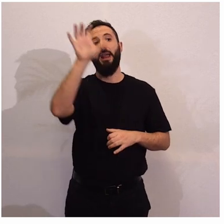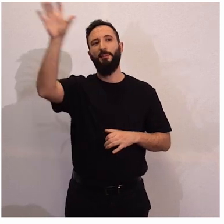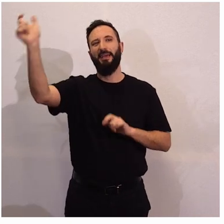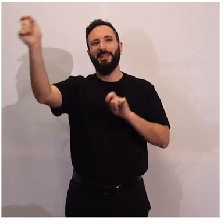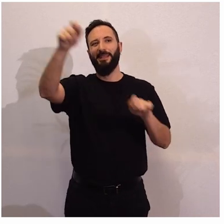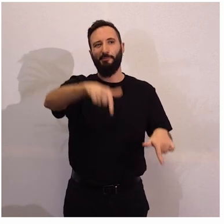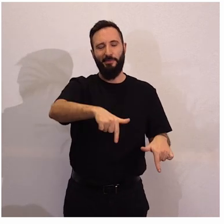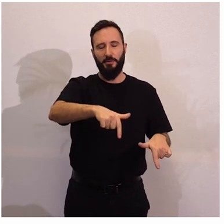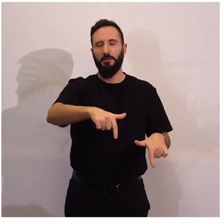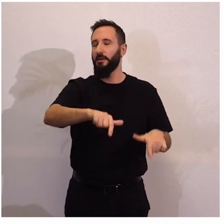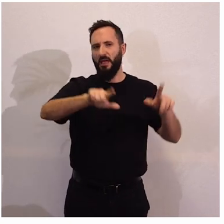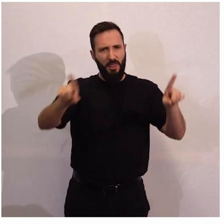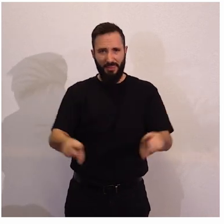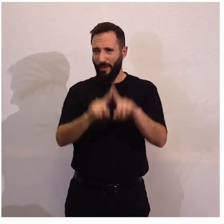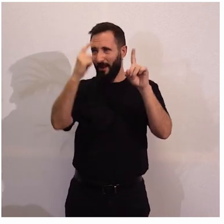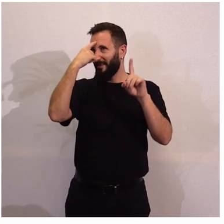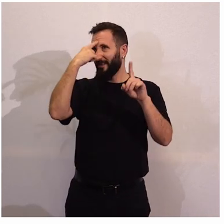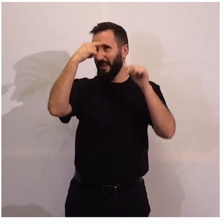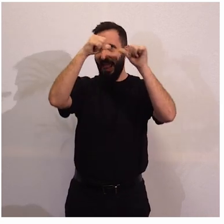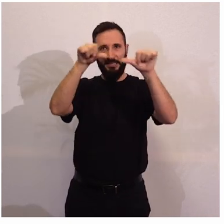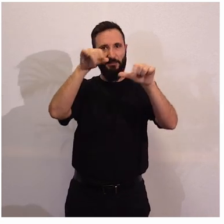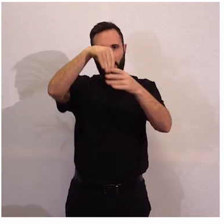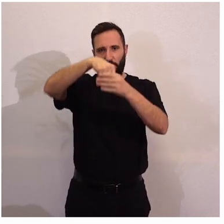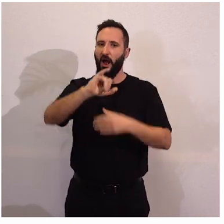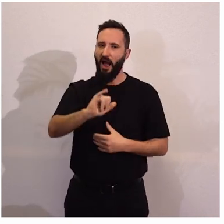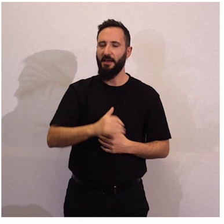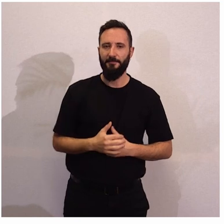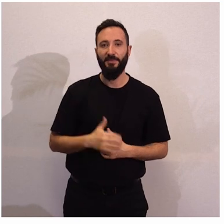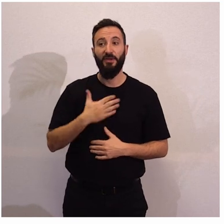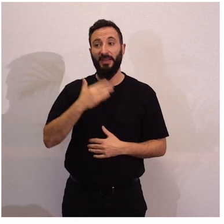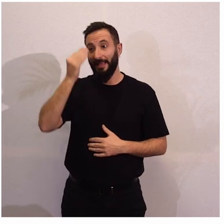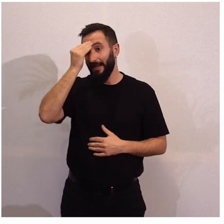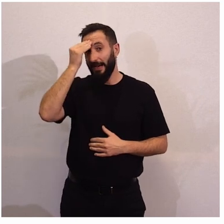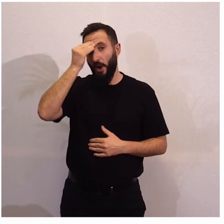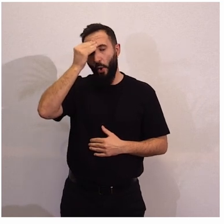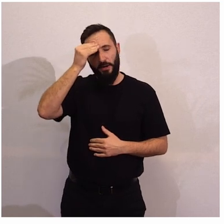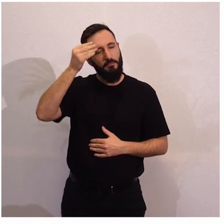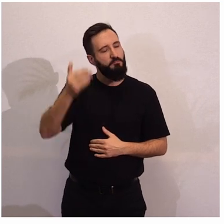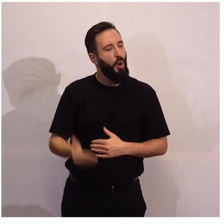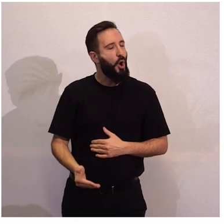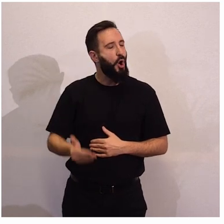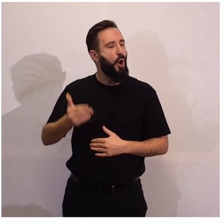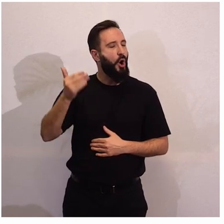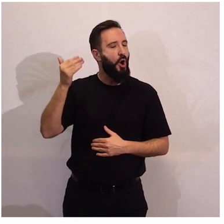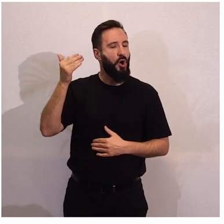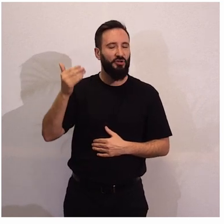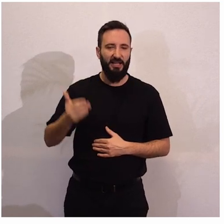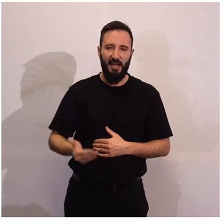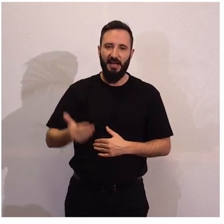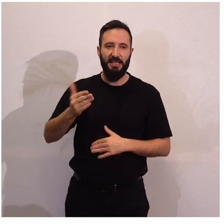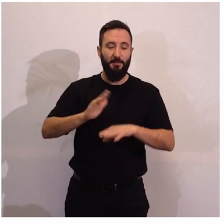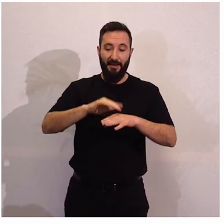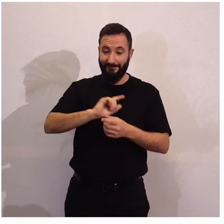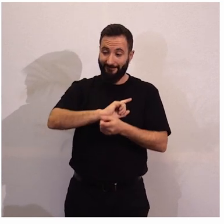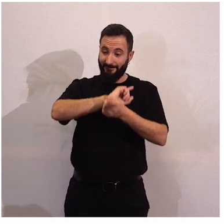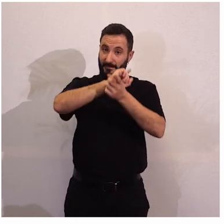y cualquier cosa. Entonces, cuando yo creo que es importante también para todo el cambio